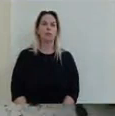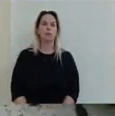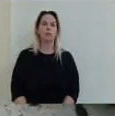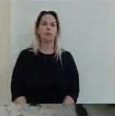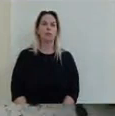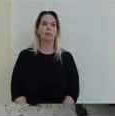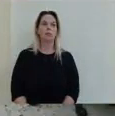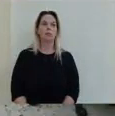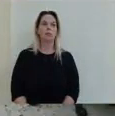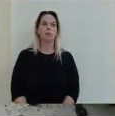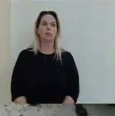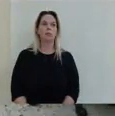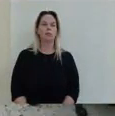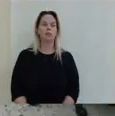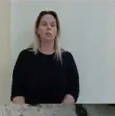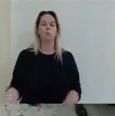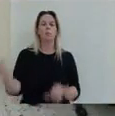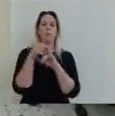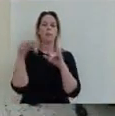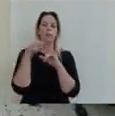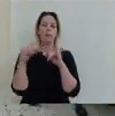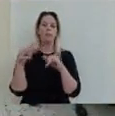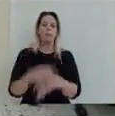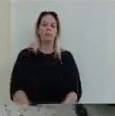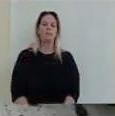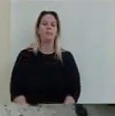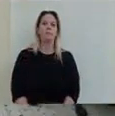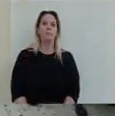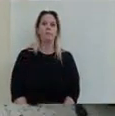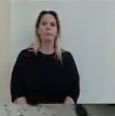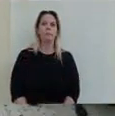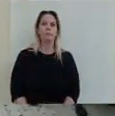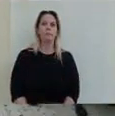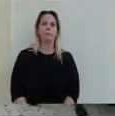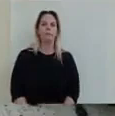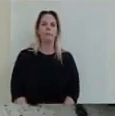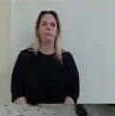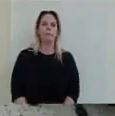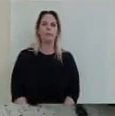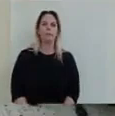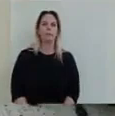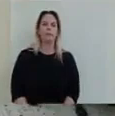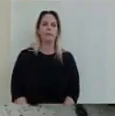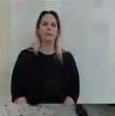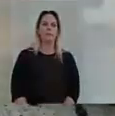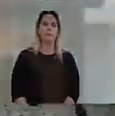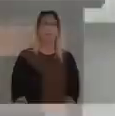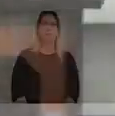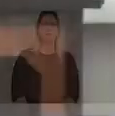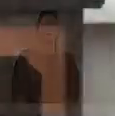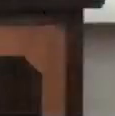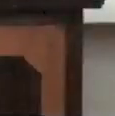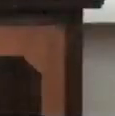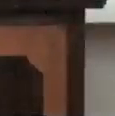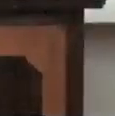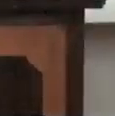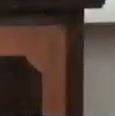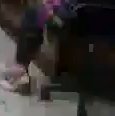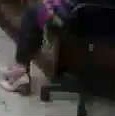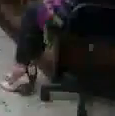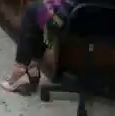Solicito un cuarto intermedio, señora Presidenta. Pongo a consideración la moción de la concejal Moreira, aprobado por unanimidad.